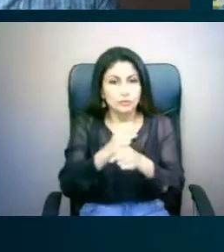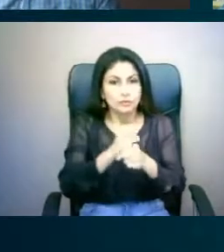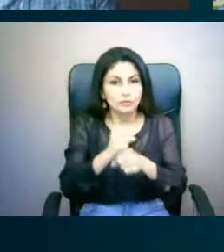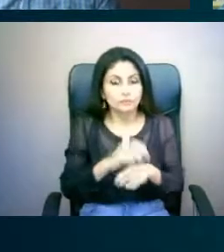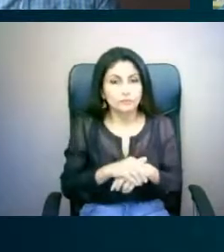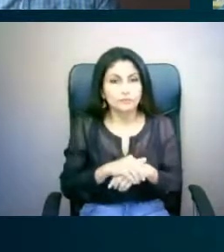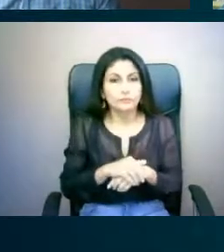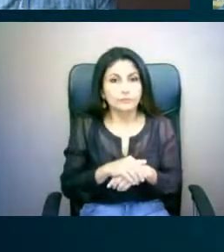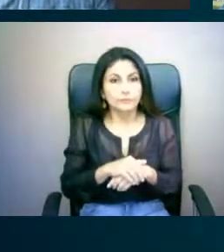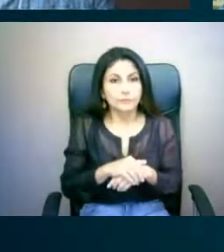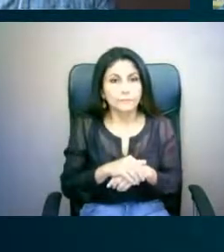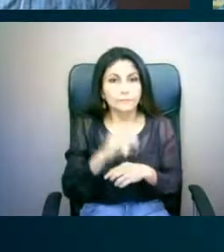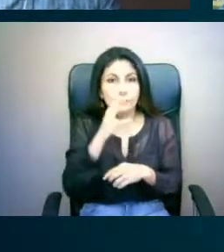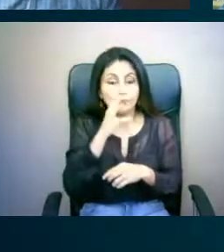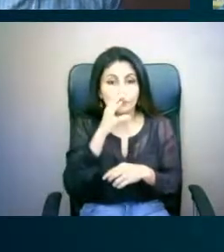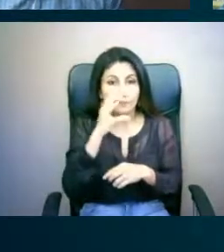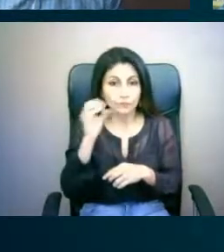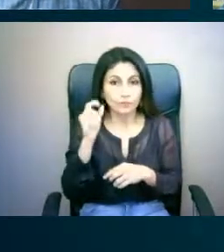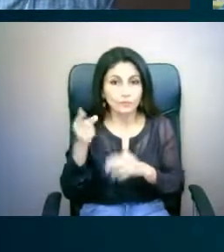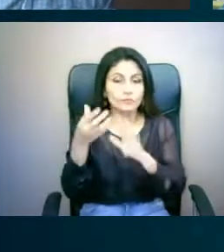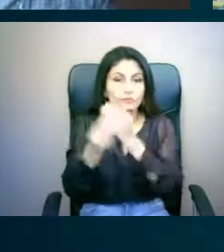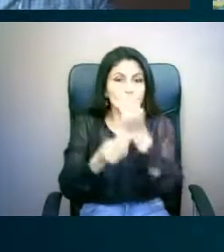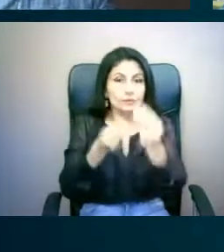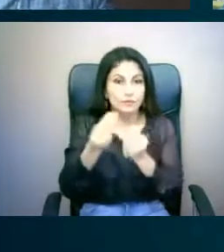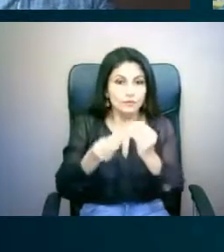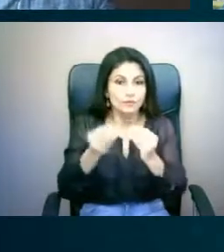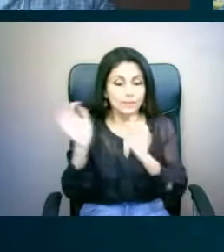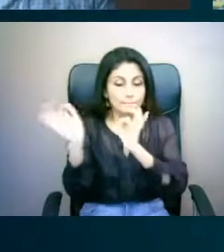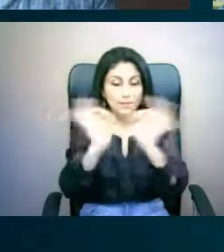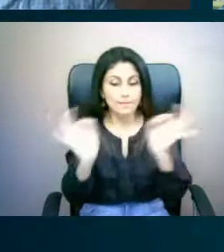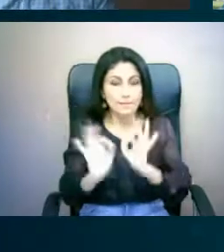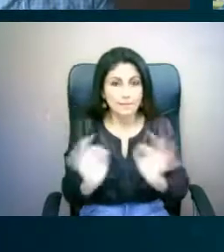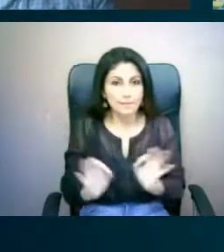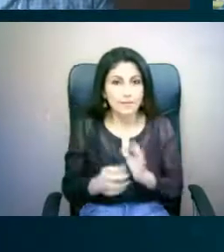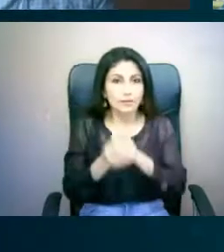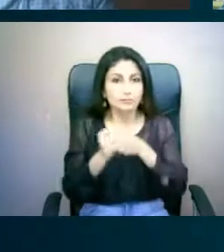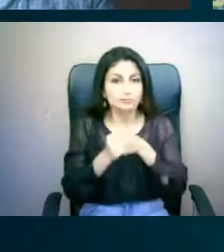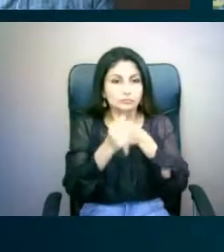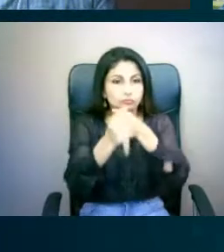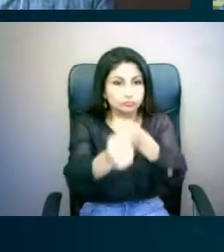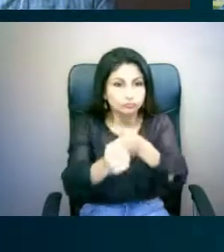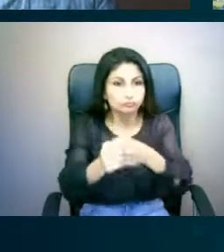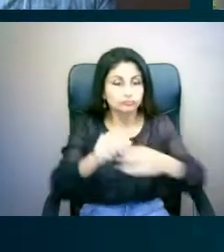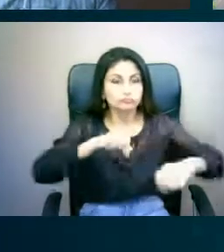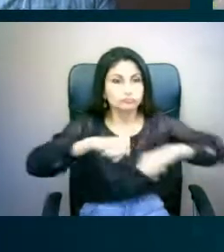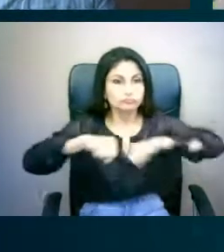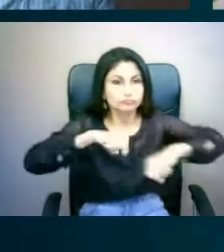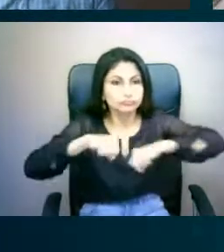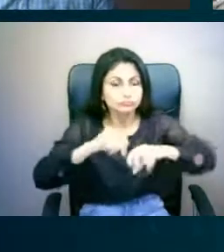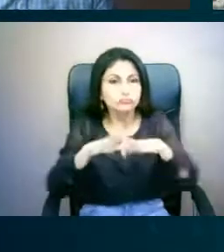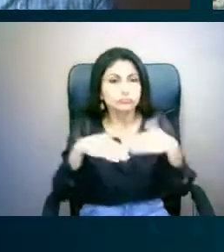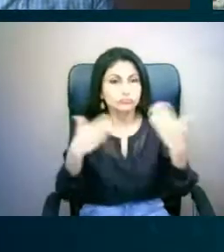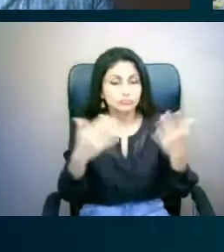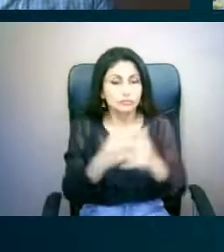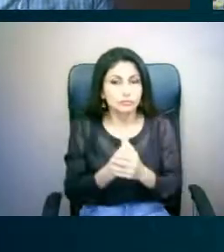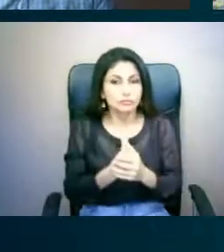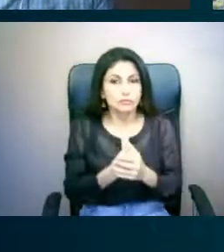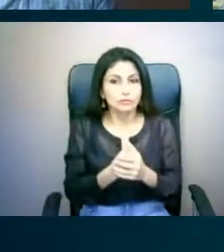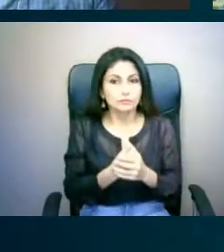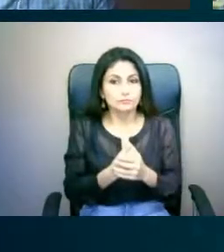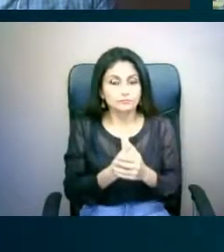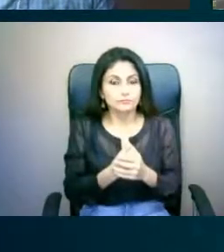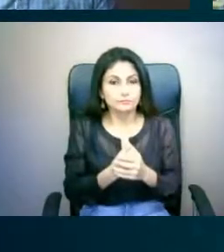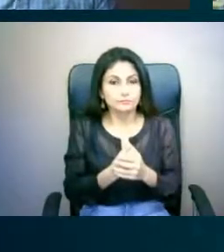ingeniero electromecánico, trabaja en el Departamento de Planificación y Direccionamiento Operativo. Como ingeniero de